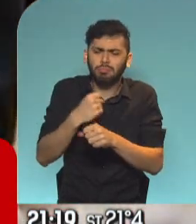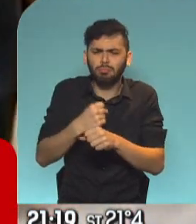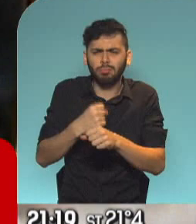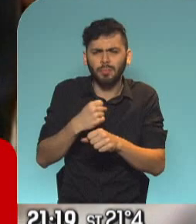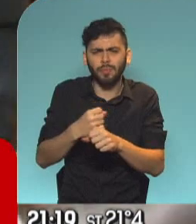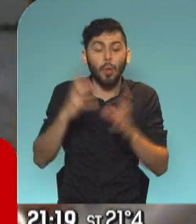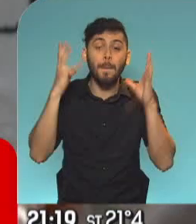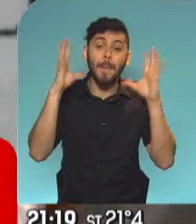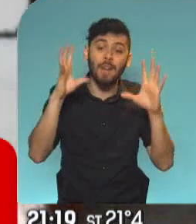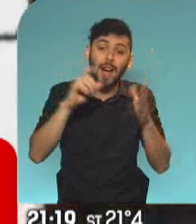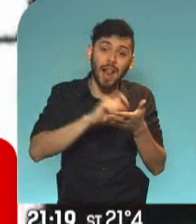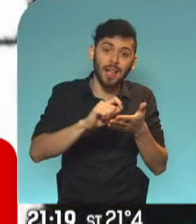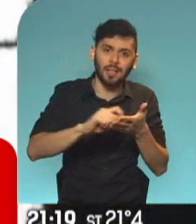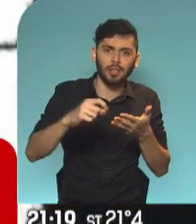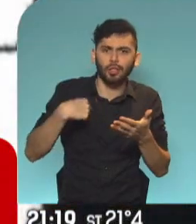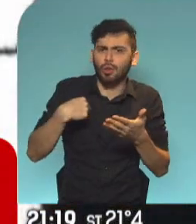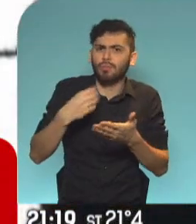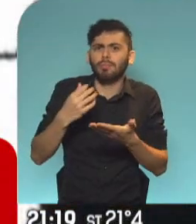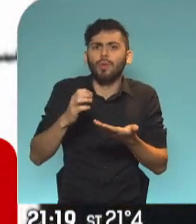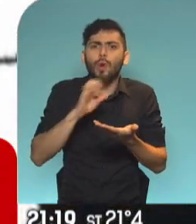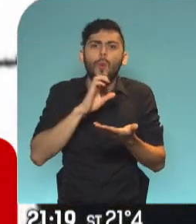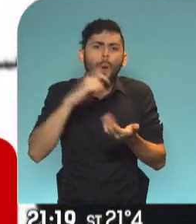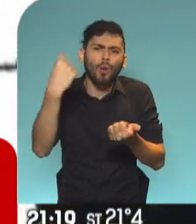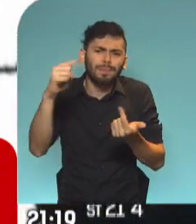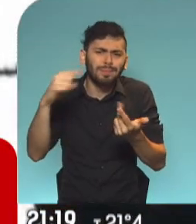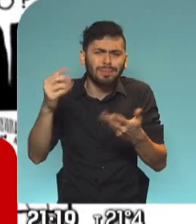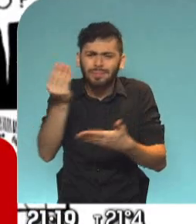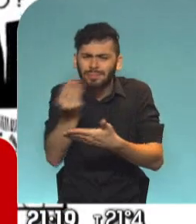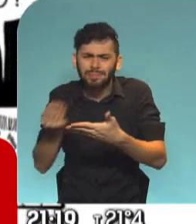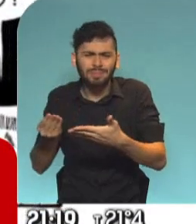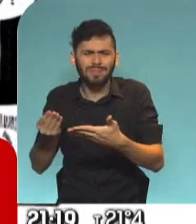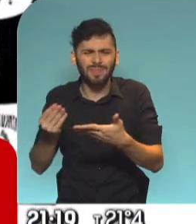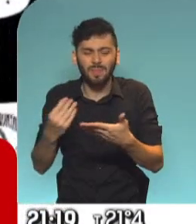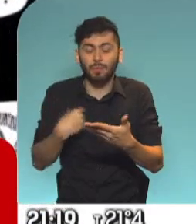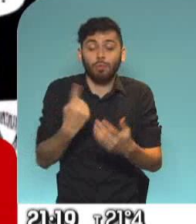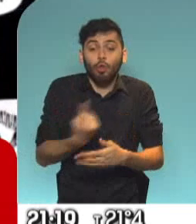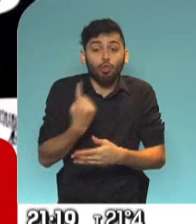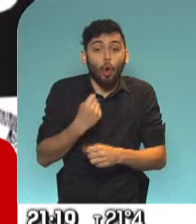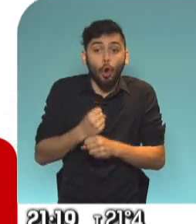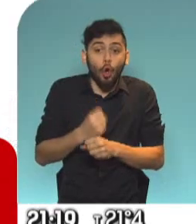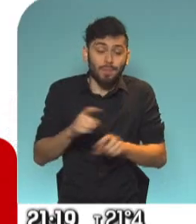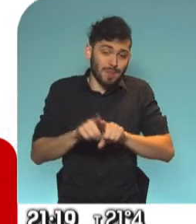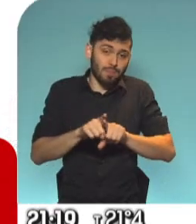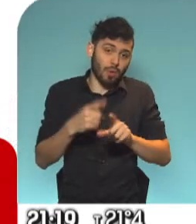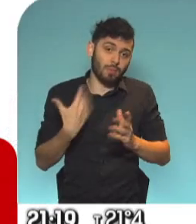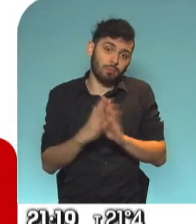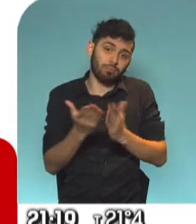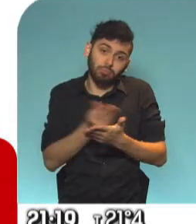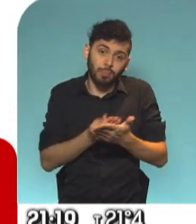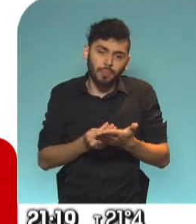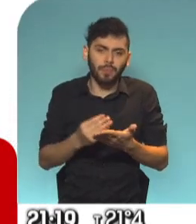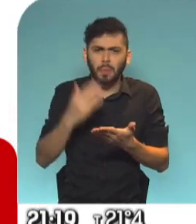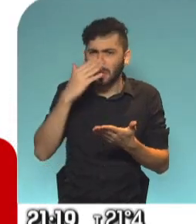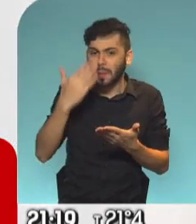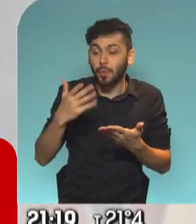con la Mafalda, sino con todas mis páginas de humor, haciendo una labor muy solitaria como es la nuestra, y de pronto haberme rodeado